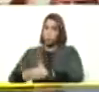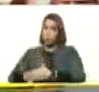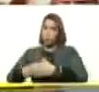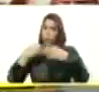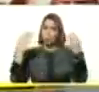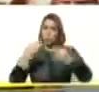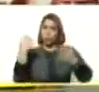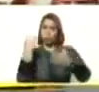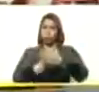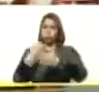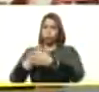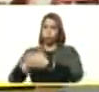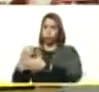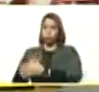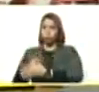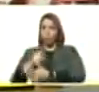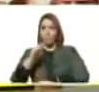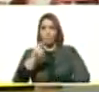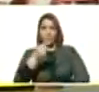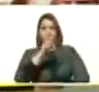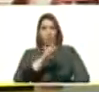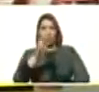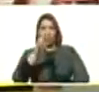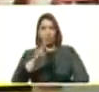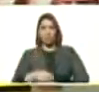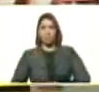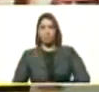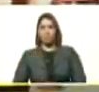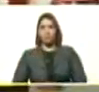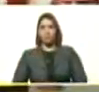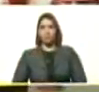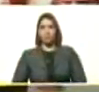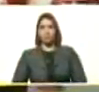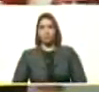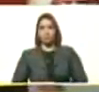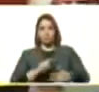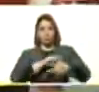y luchar. La primera R de